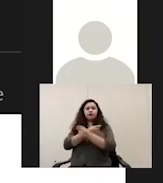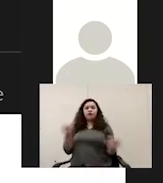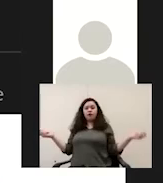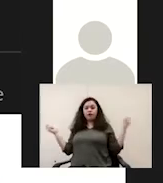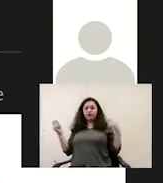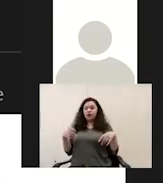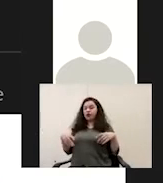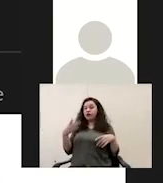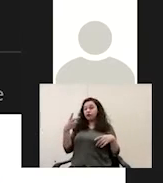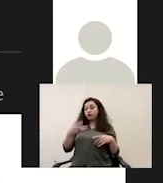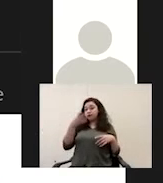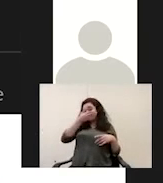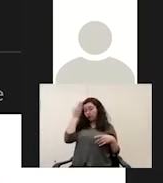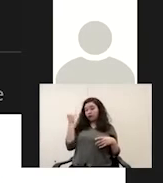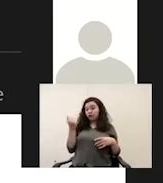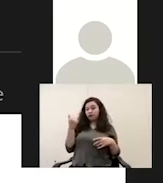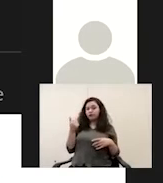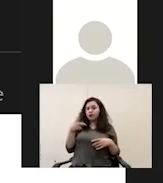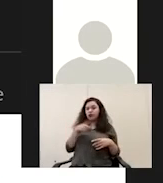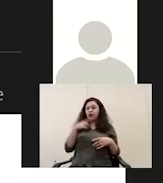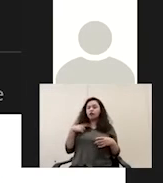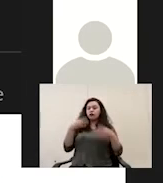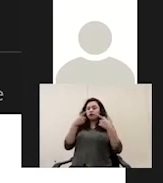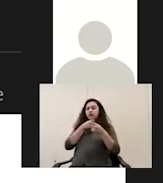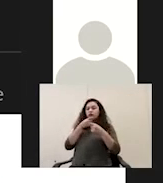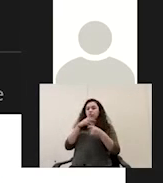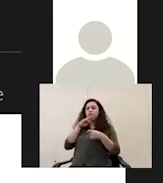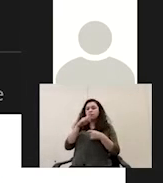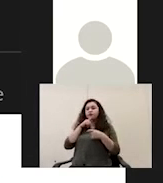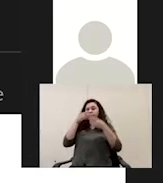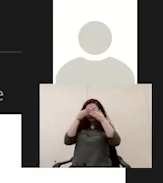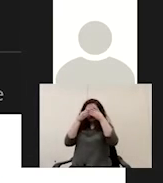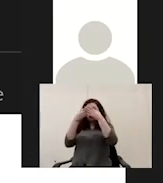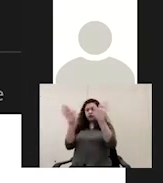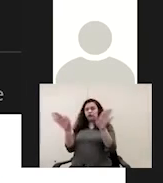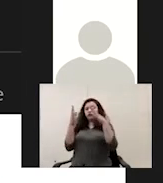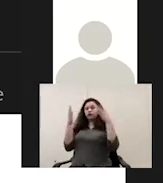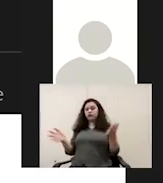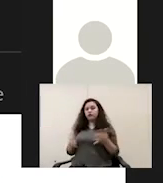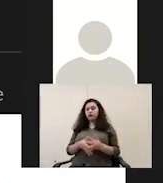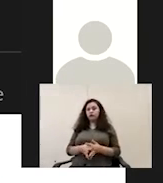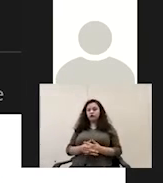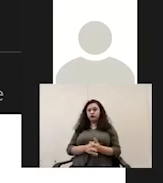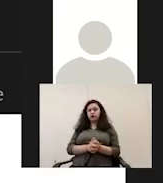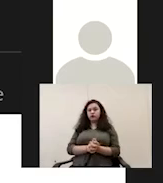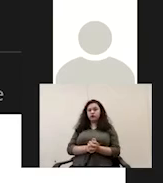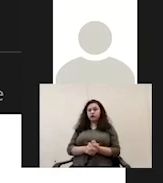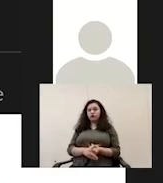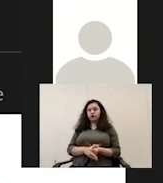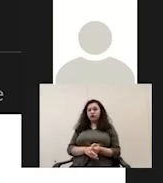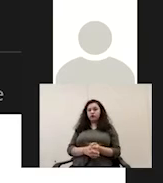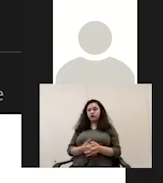súper importante, hay que concientizar a los papás de que si algún niño se encuentra con alguna sintomatología,